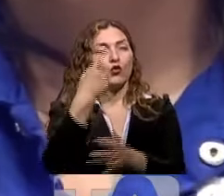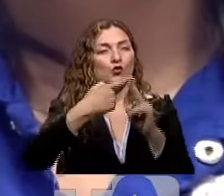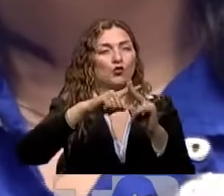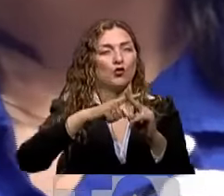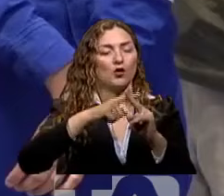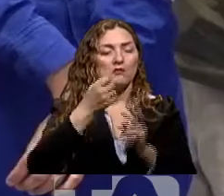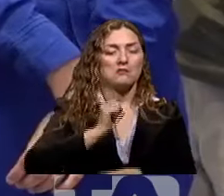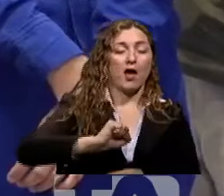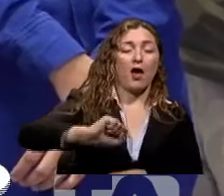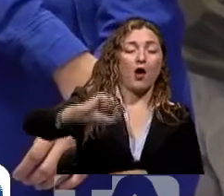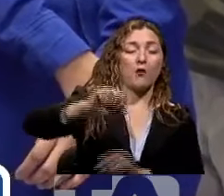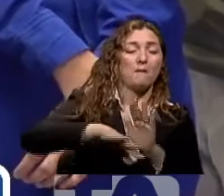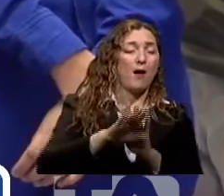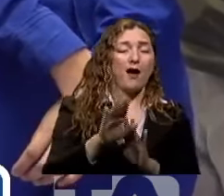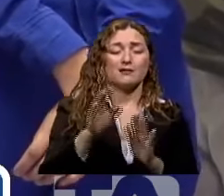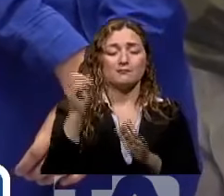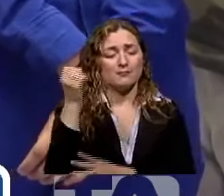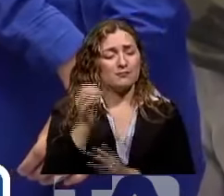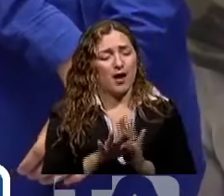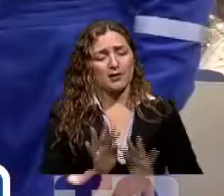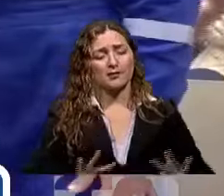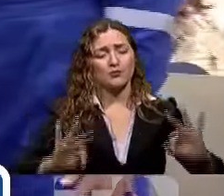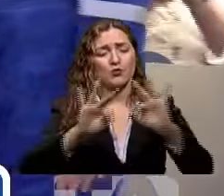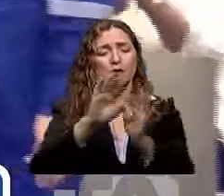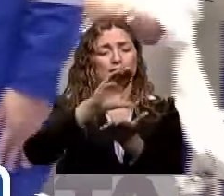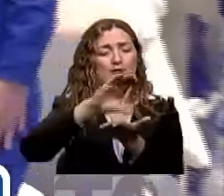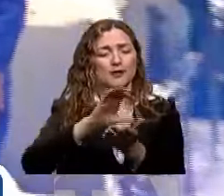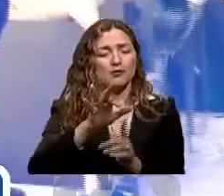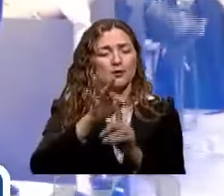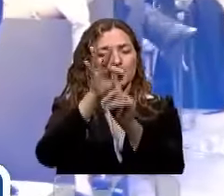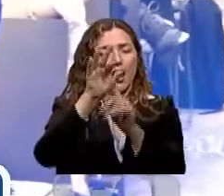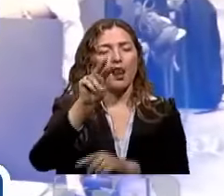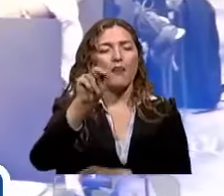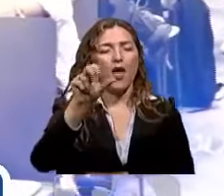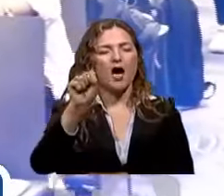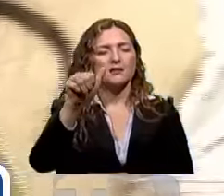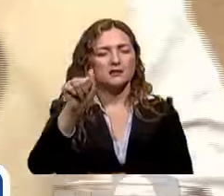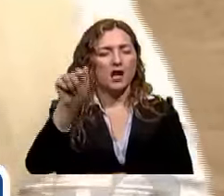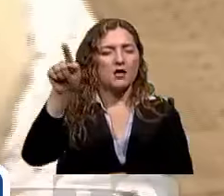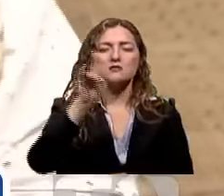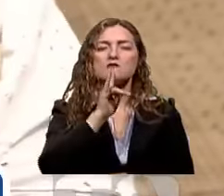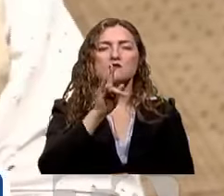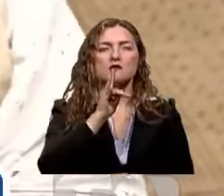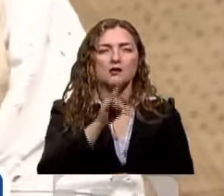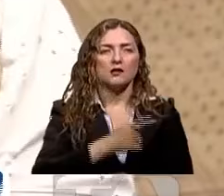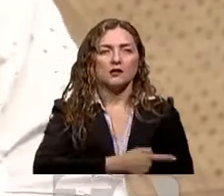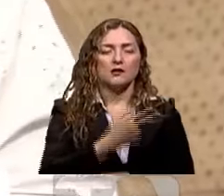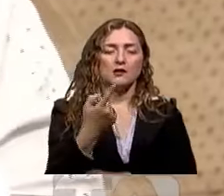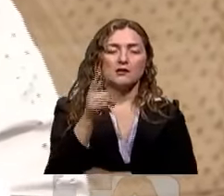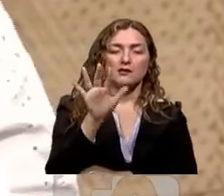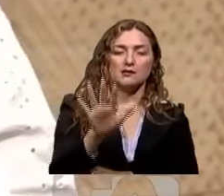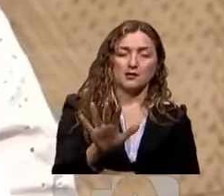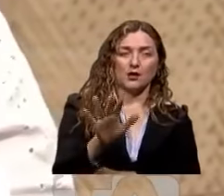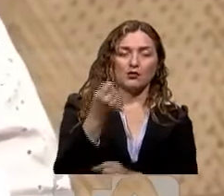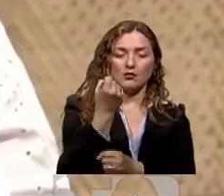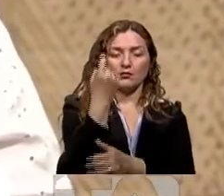uno de los viajes más icónicos de su vida en el Centro Espacial de la NASA en Estados Unidos. Son 5 días de inmersión en la NASA